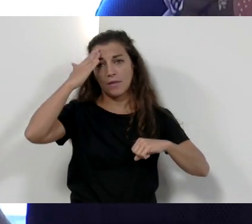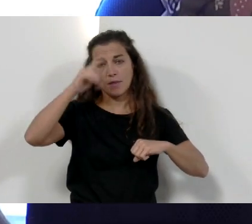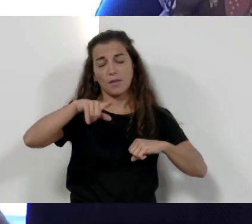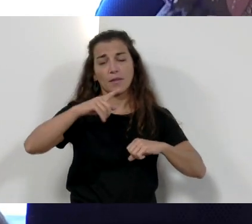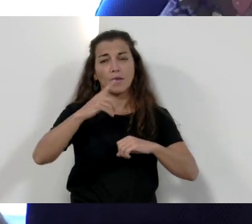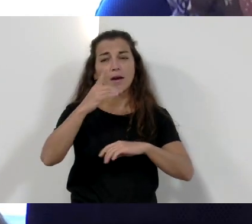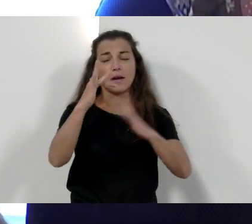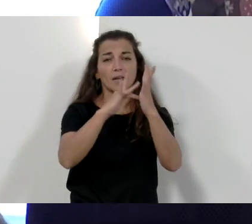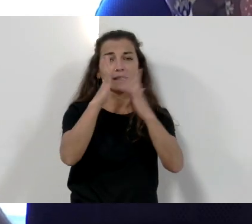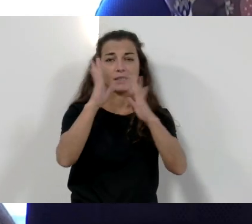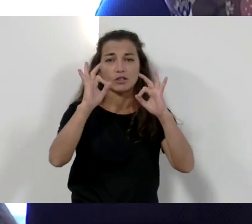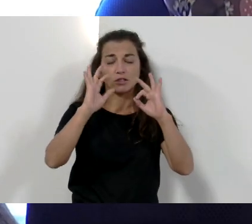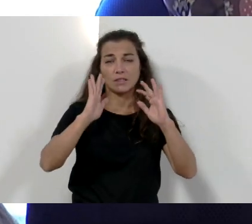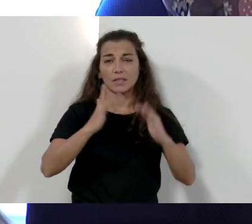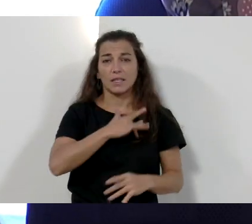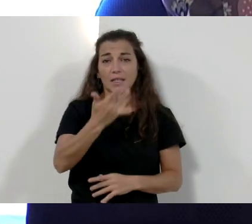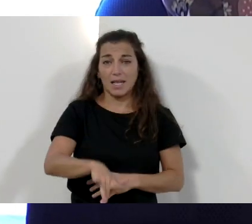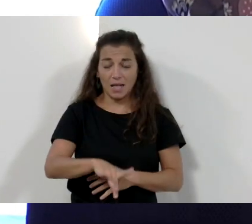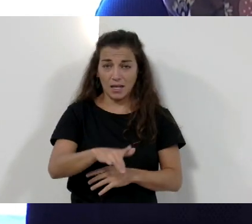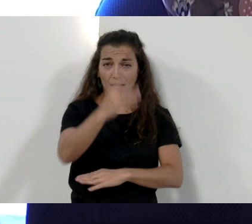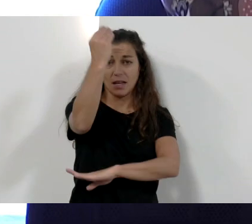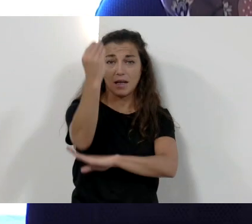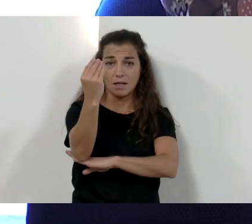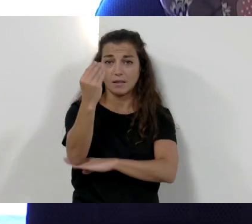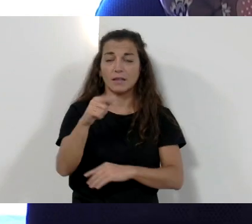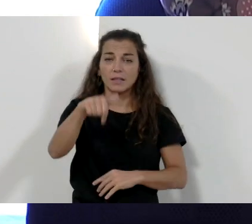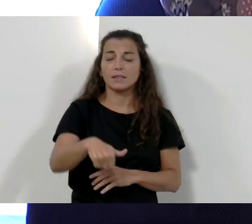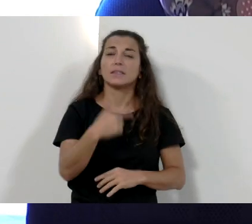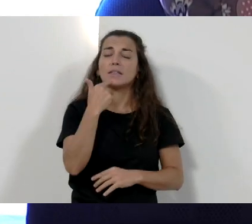Esto es, aquí lo decimos mucho, señora Boadella, que es limpiar lo que ve la suegra.